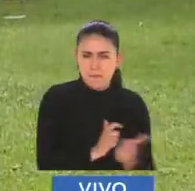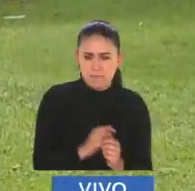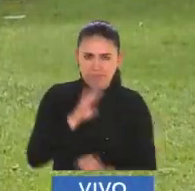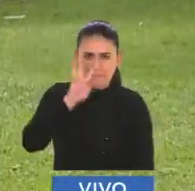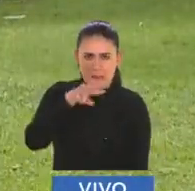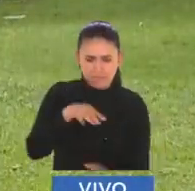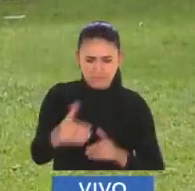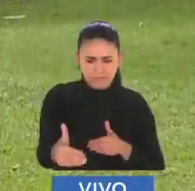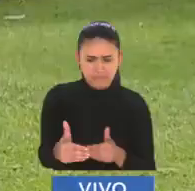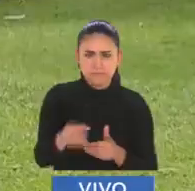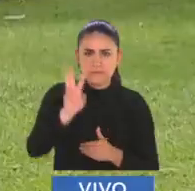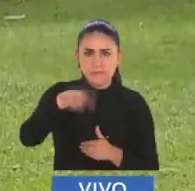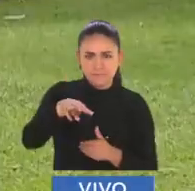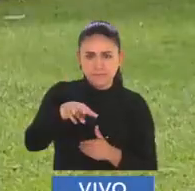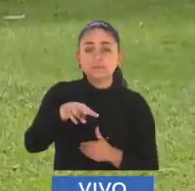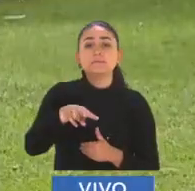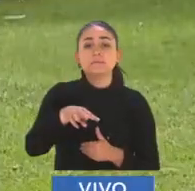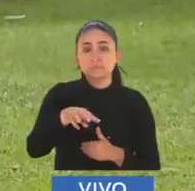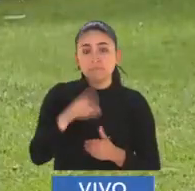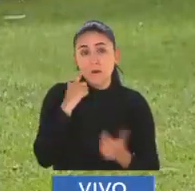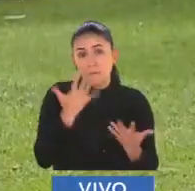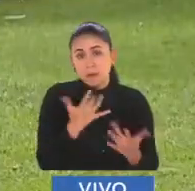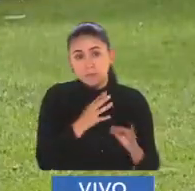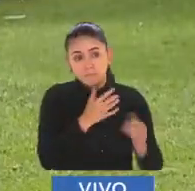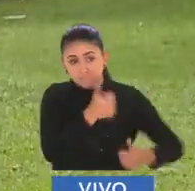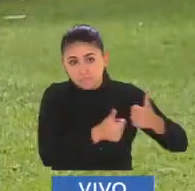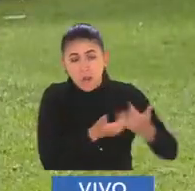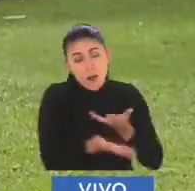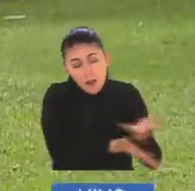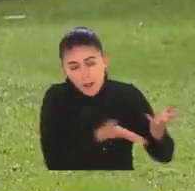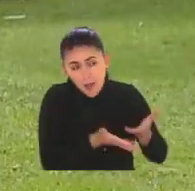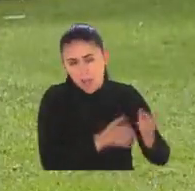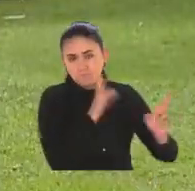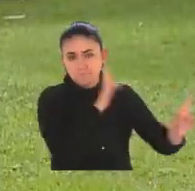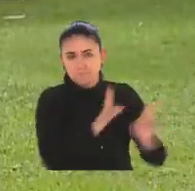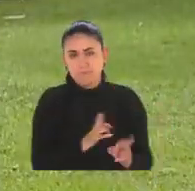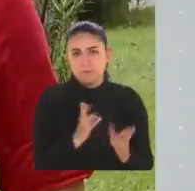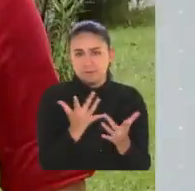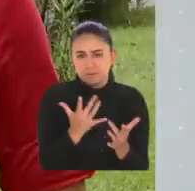meses. Estamos entonces atentos a lo que tengan que decir las autoridades frente a este tema. Ustedes tienen más información.